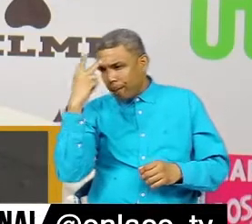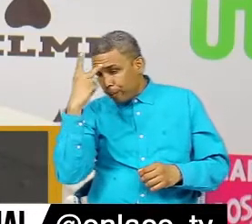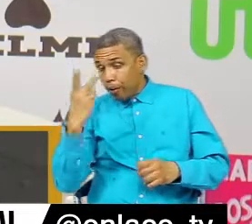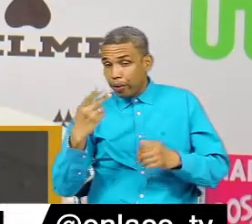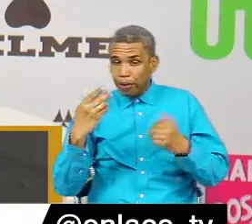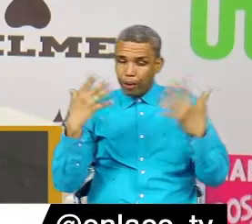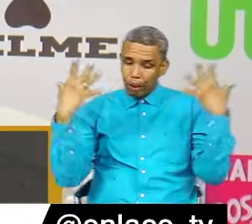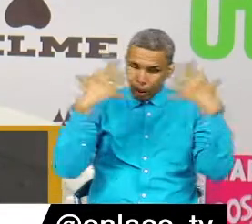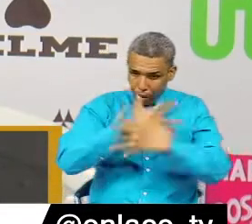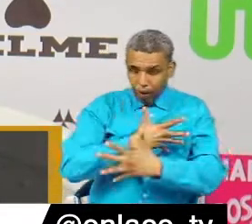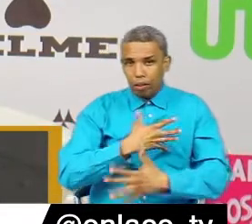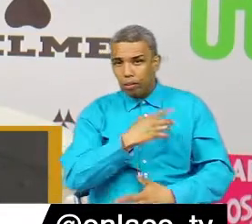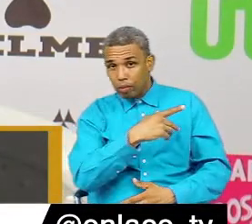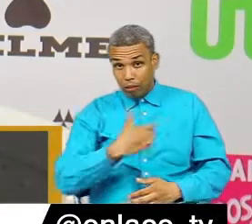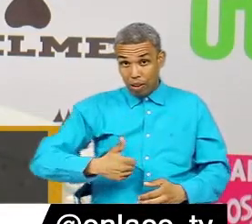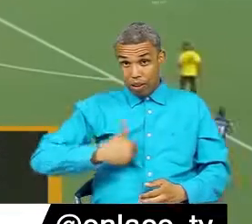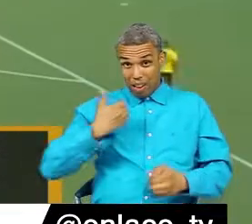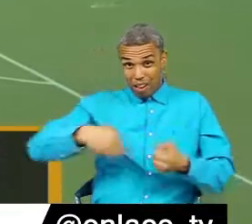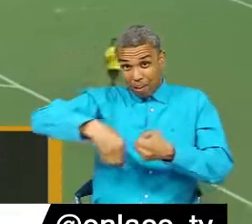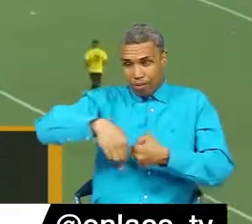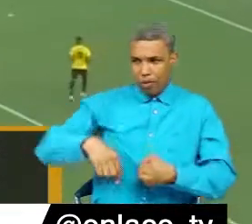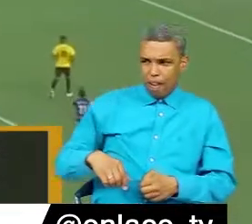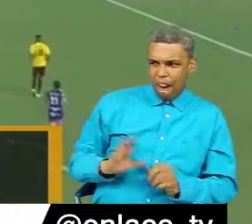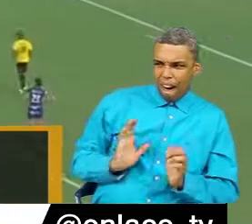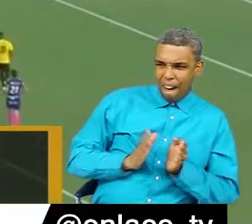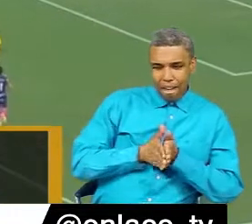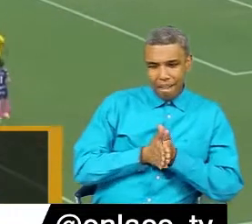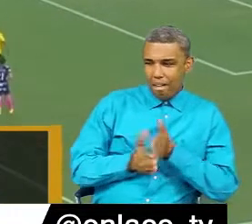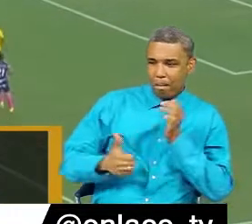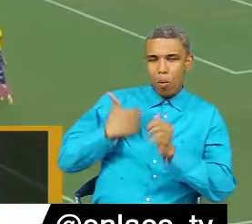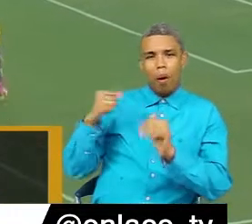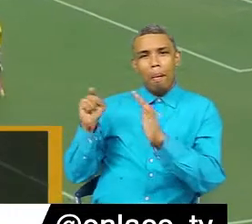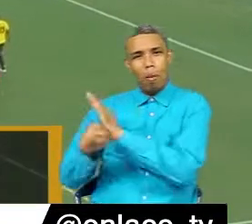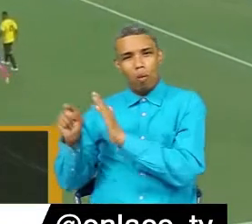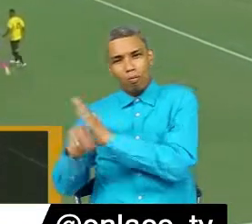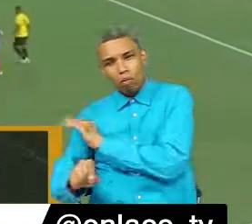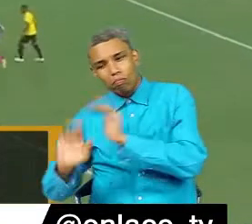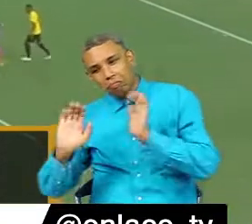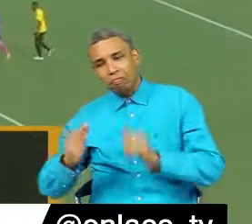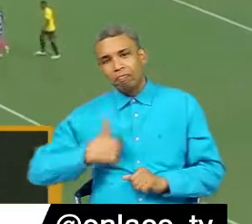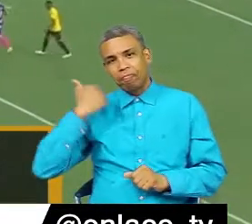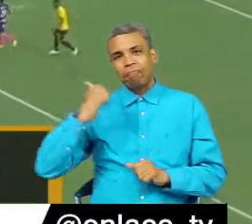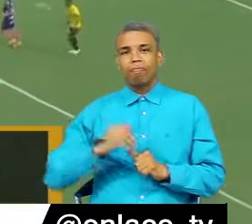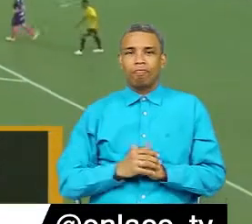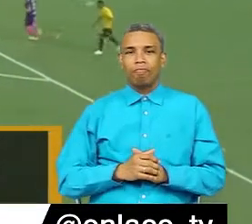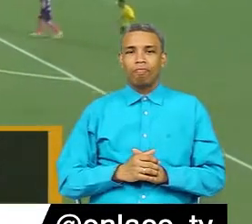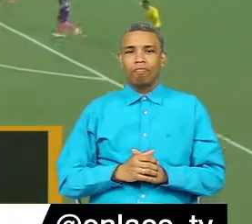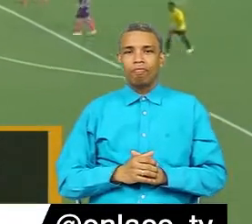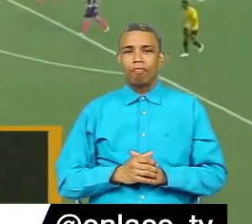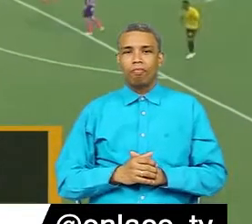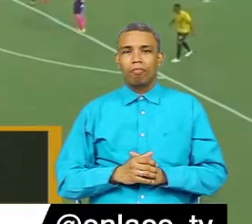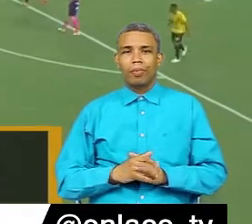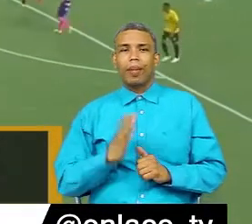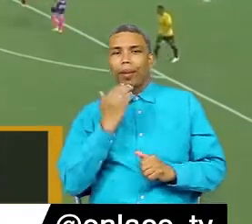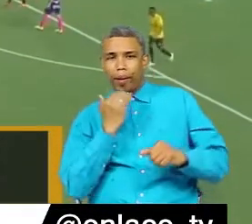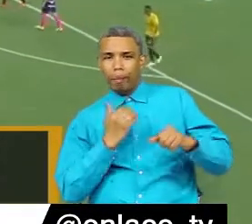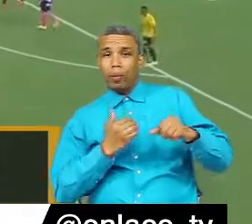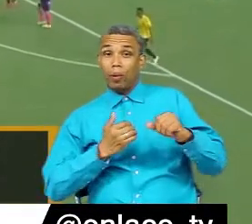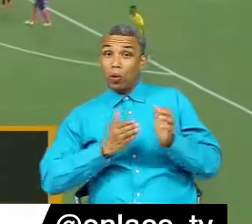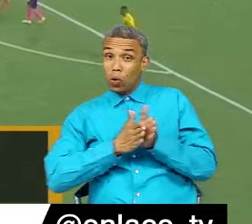Y desde luego, pues, al arriesgar y no conseguir el empate que lo tuvimos en el palo, las acogeres,